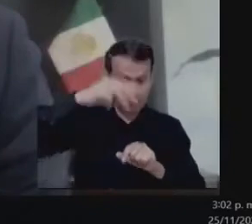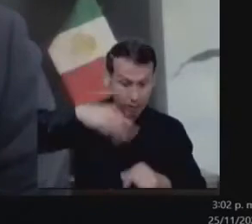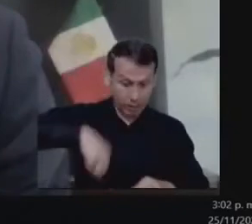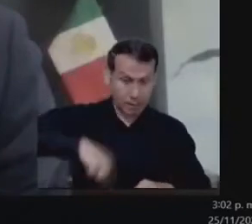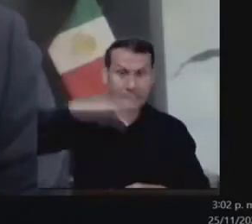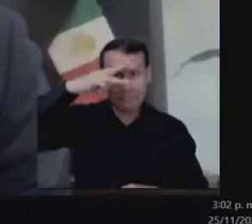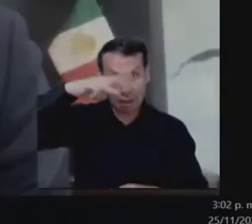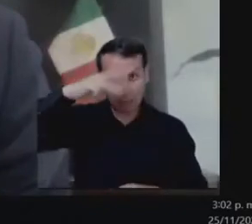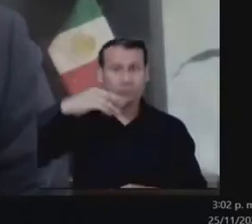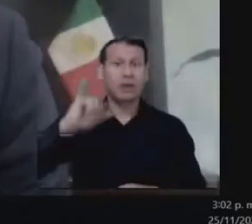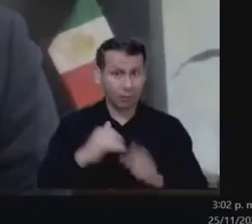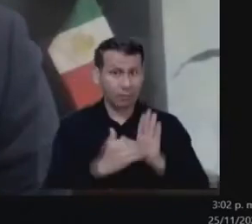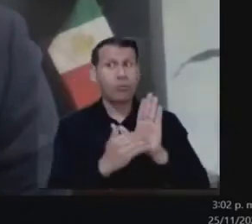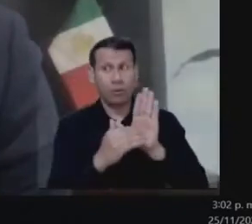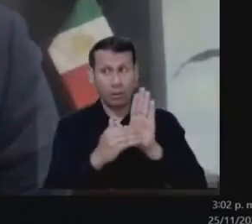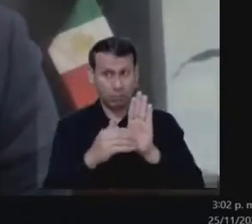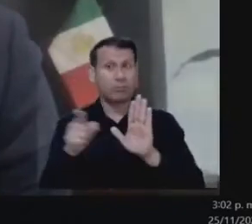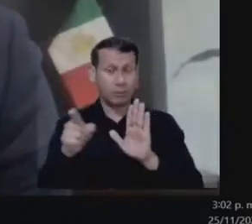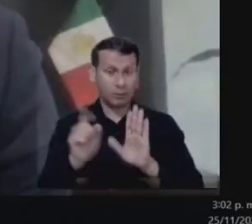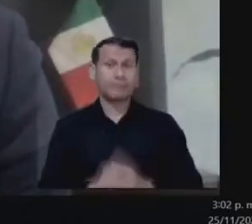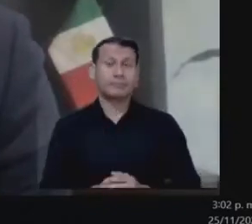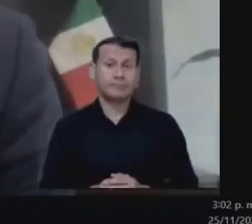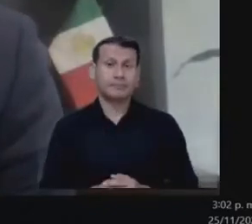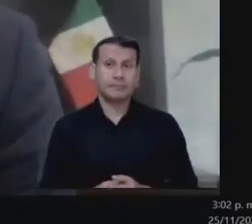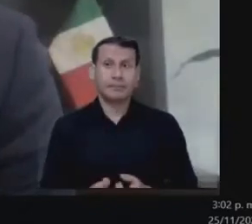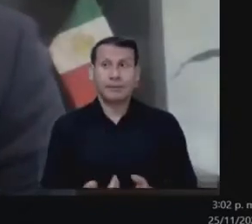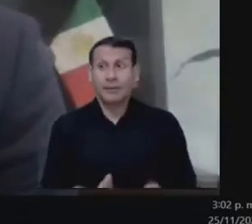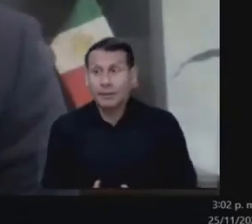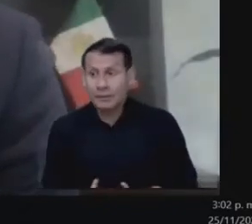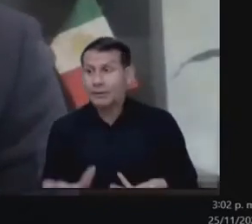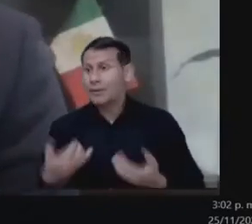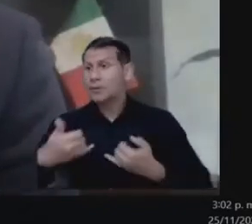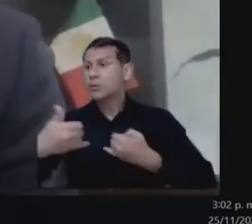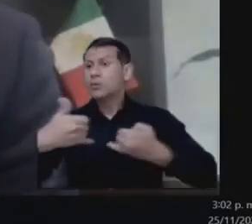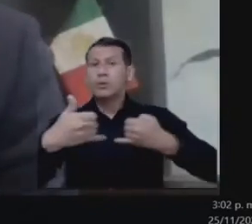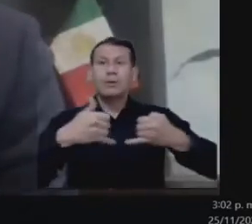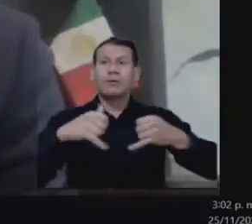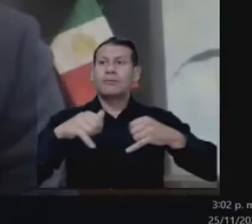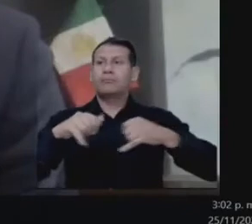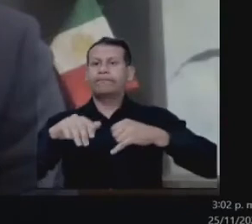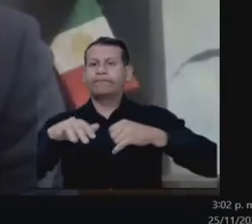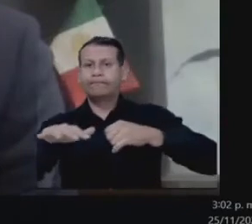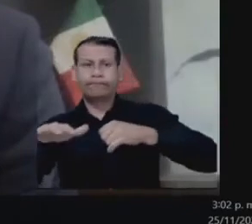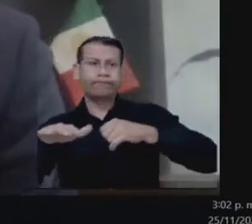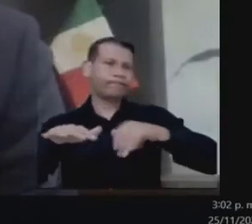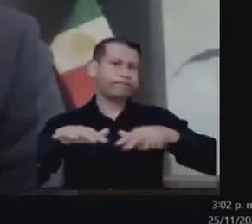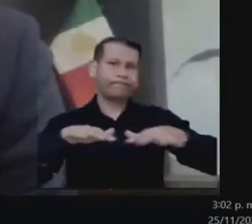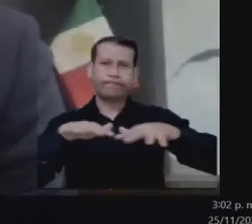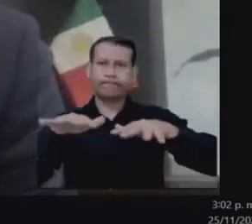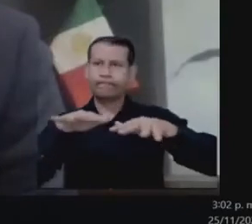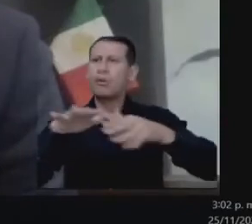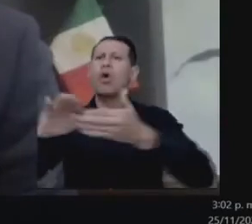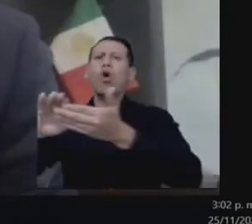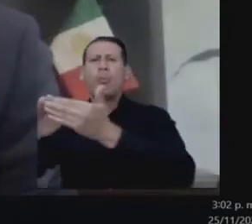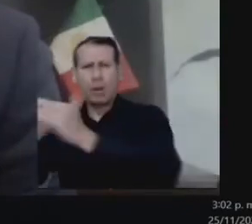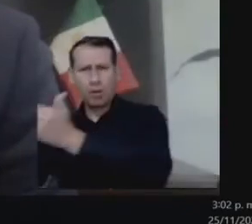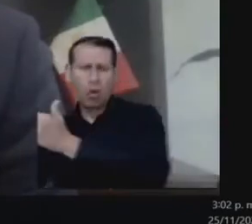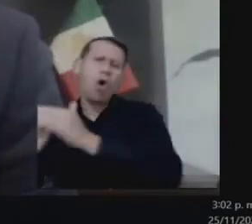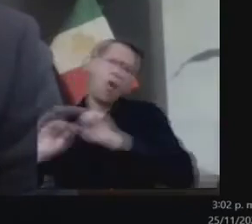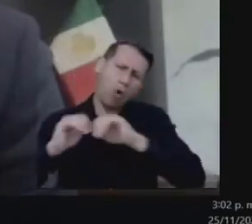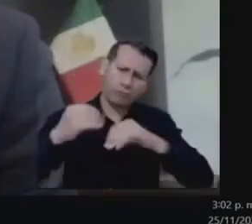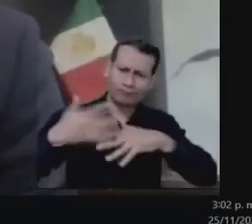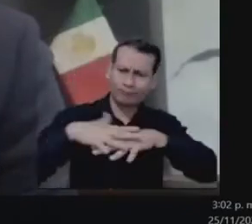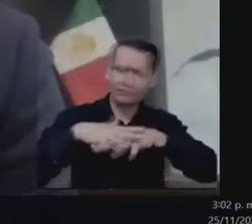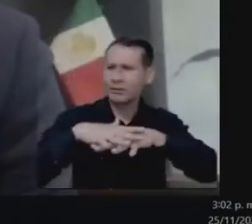tenemos, tanto por un lado las redes comunitarias como en otros casos la red compartida, pero justamente hablando de redes